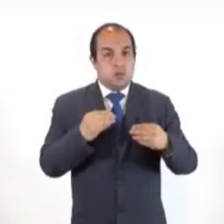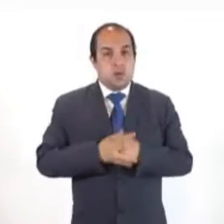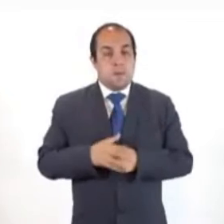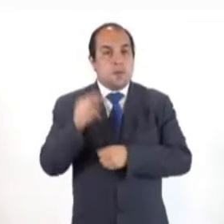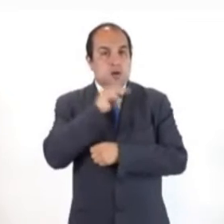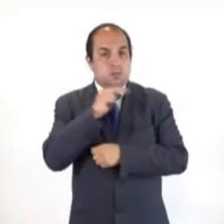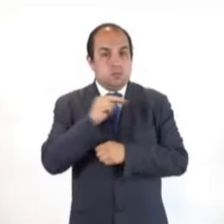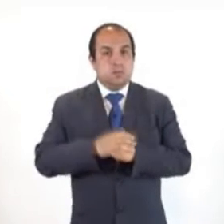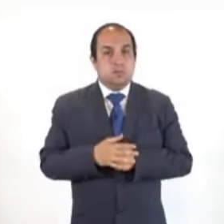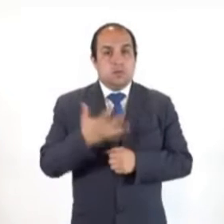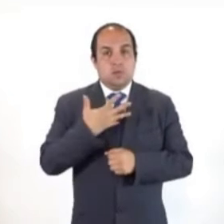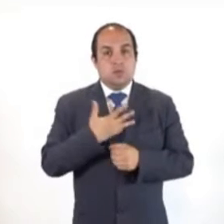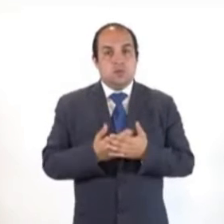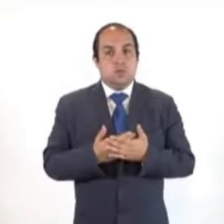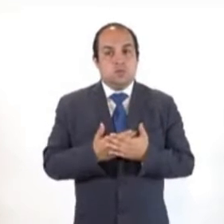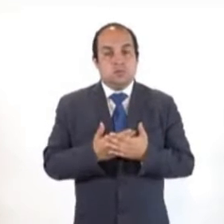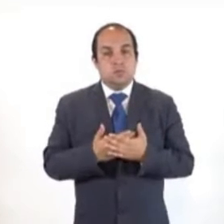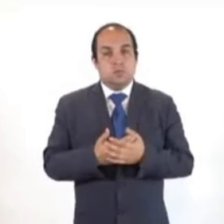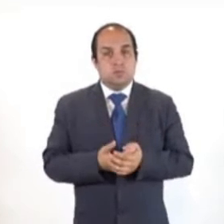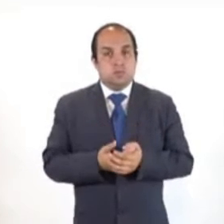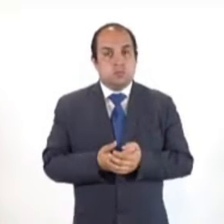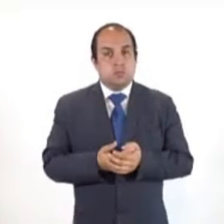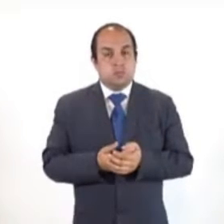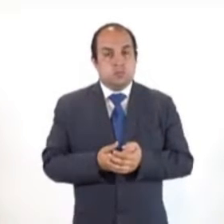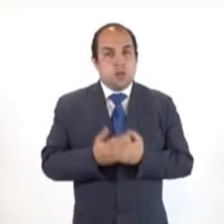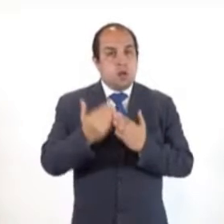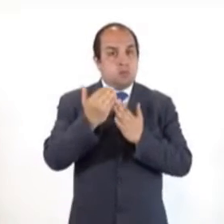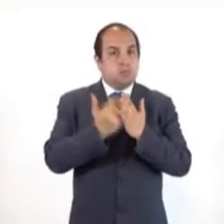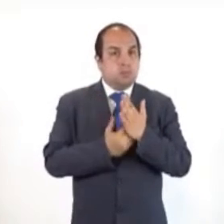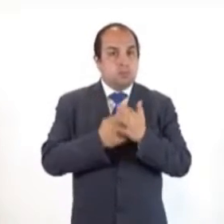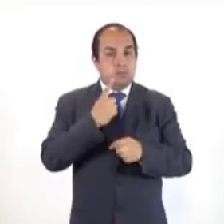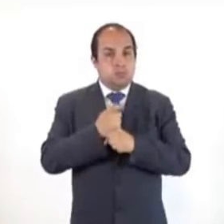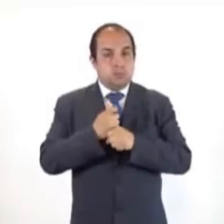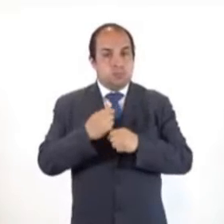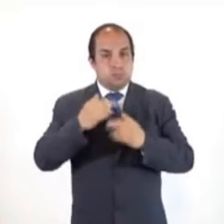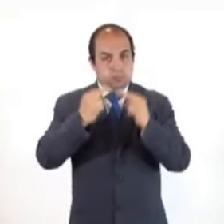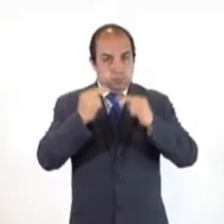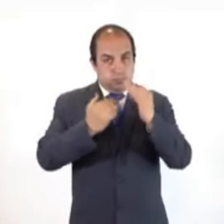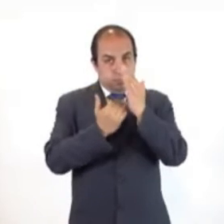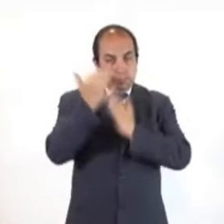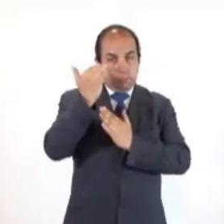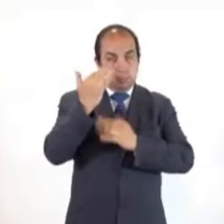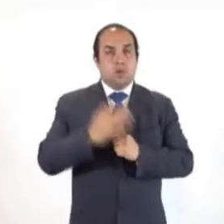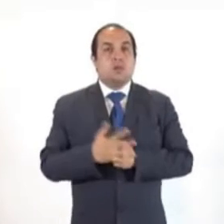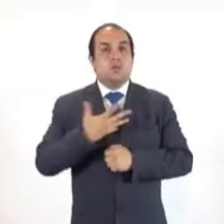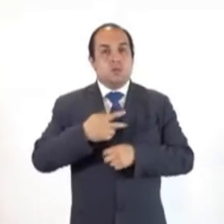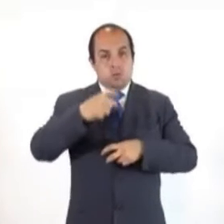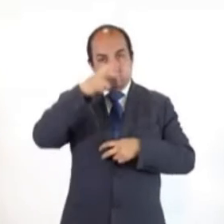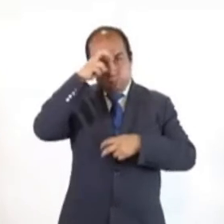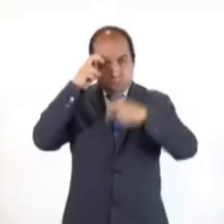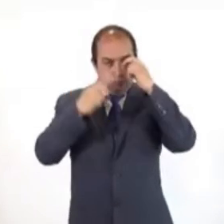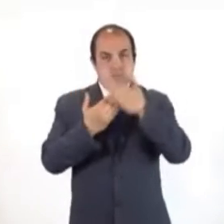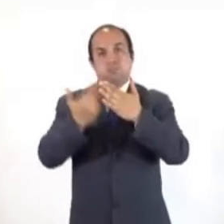más acelerada que la que llegamos a ver durante la bajada de la primera ola que tuvimos durante el verano pasado.